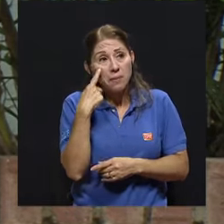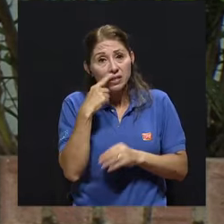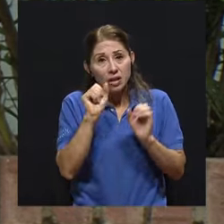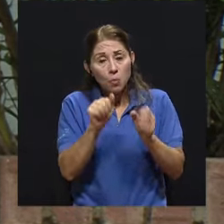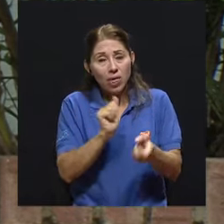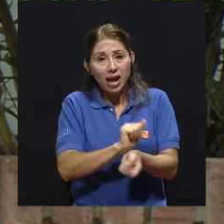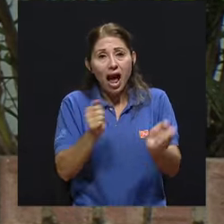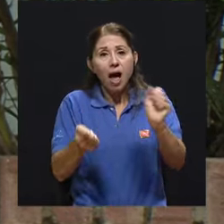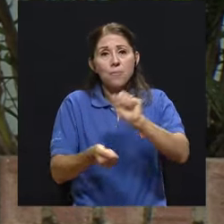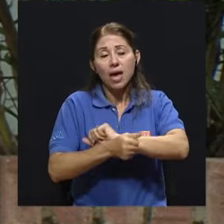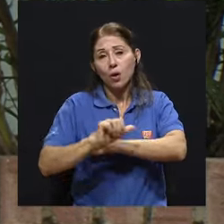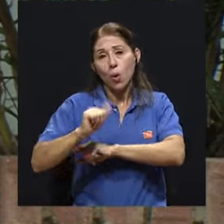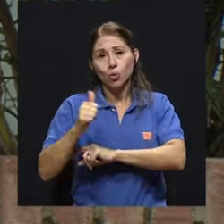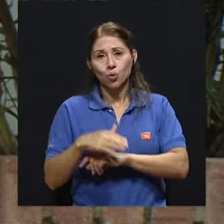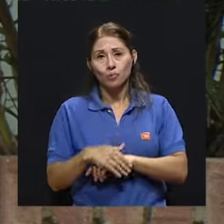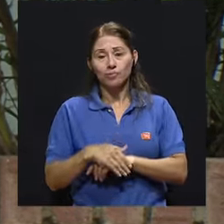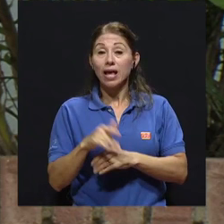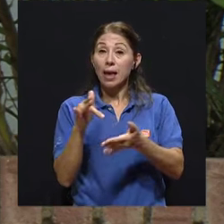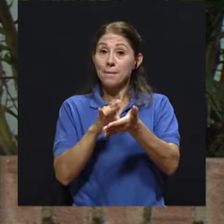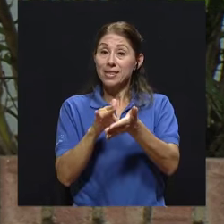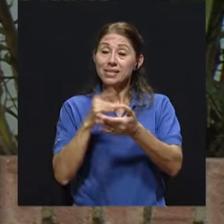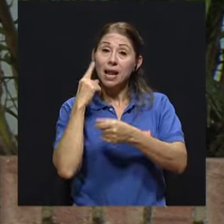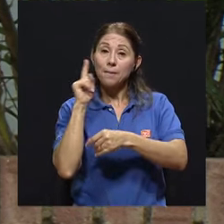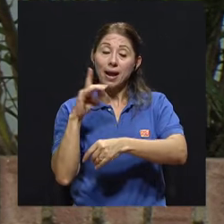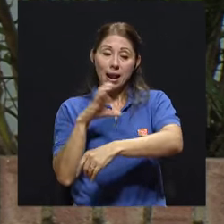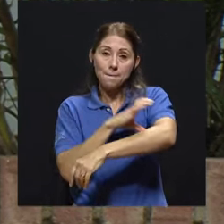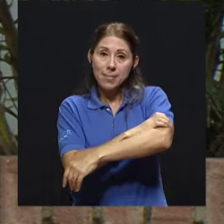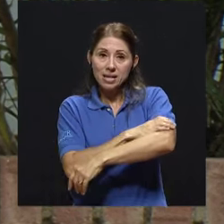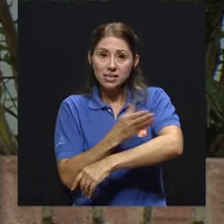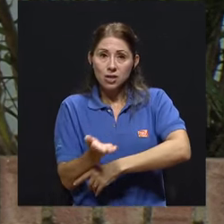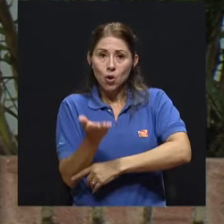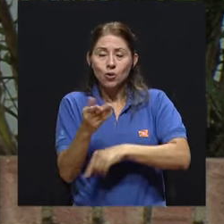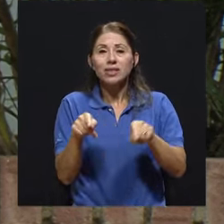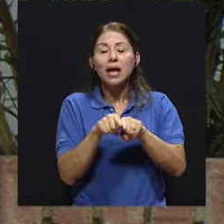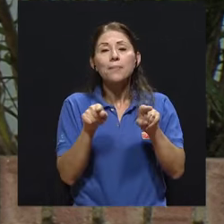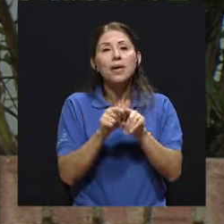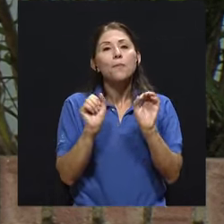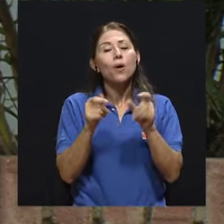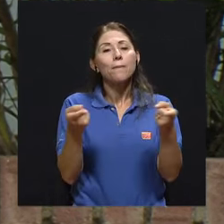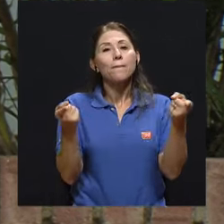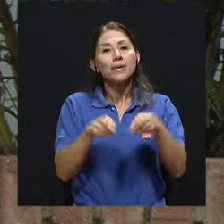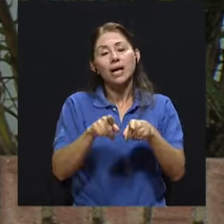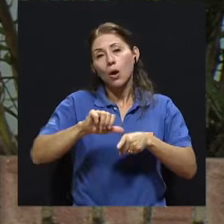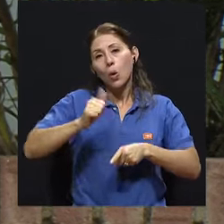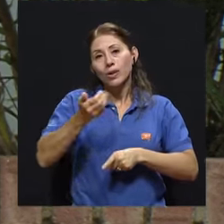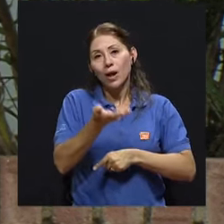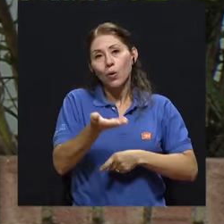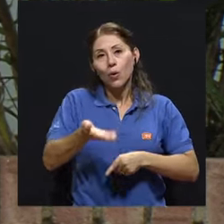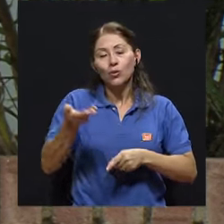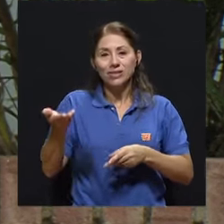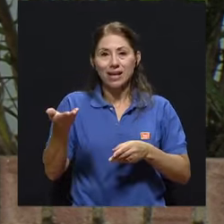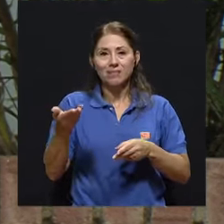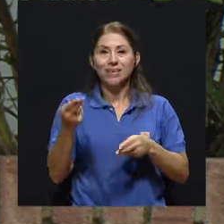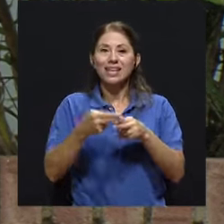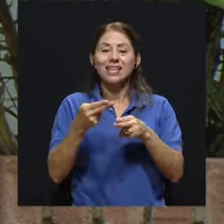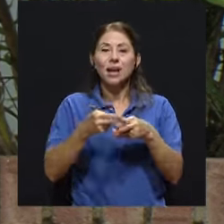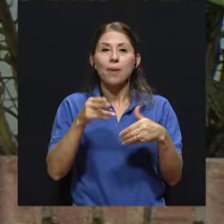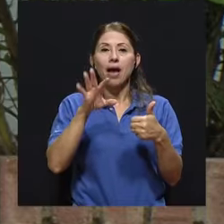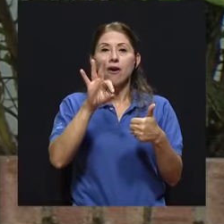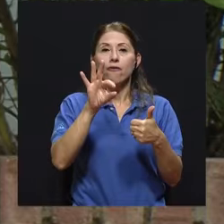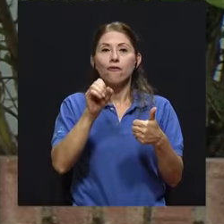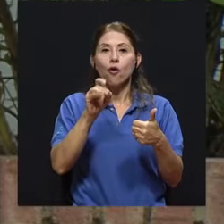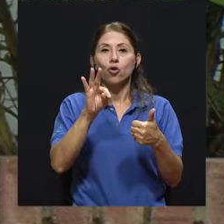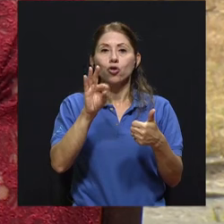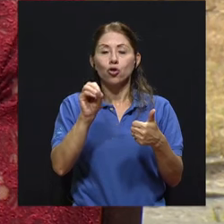Los antihipertensivos también nos dan una cosa interesante que es foto. Foto es luz, luz